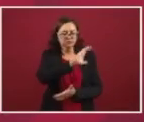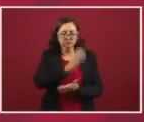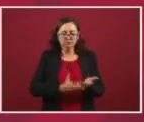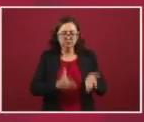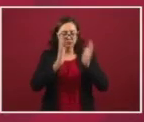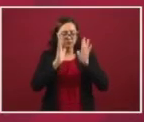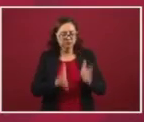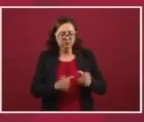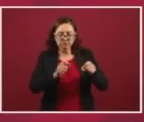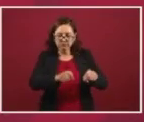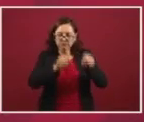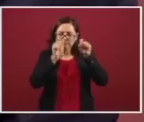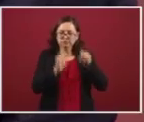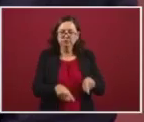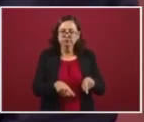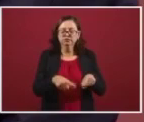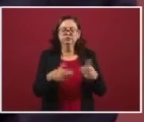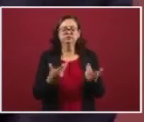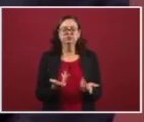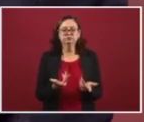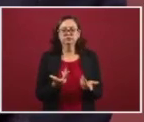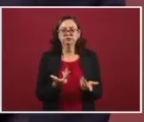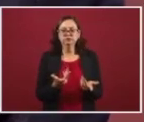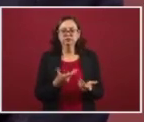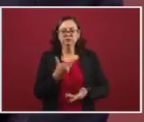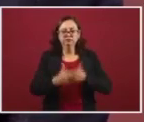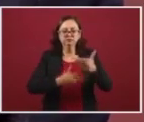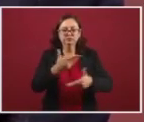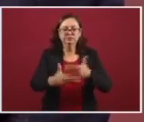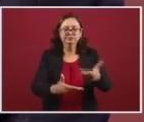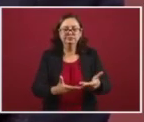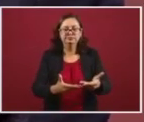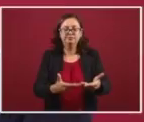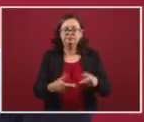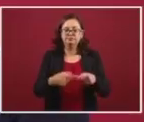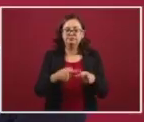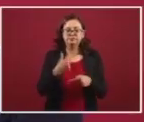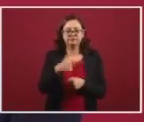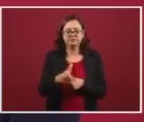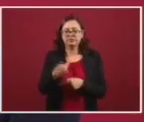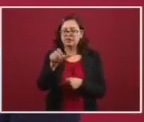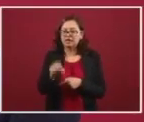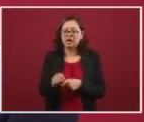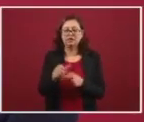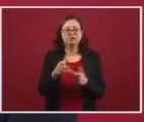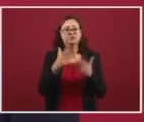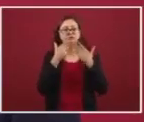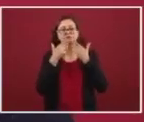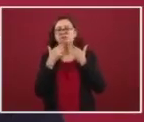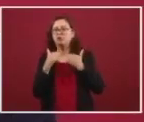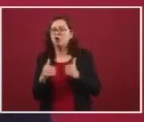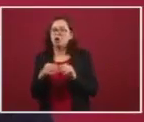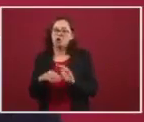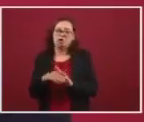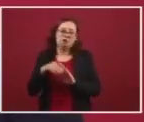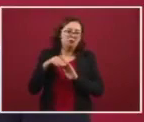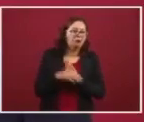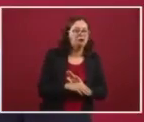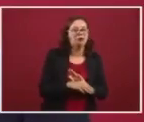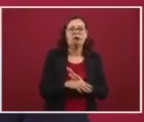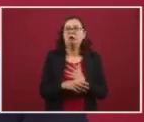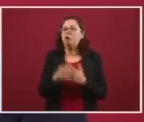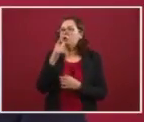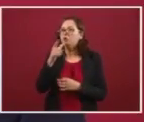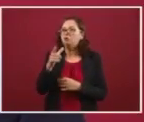hicieron, pues entonces no vamos a tener gas y nos vamos a quedar sin luz. Pues no es cierto.